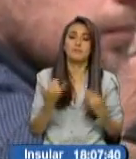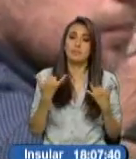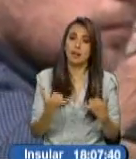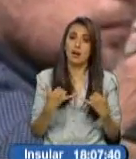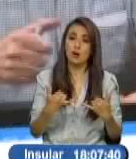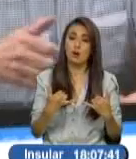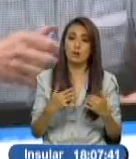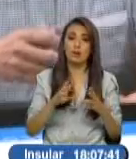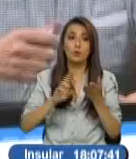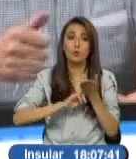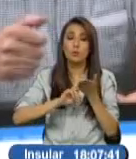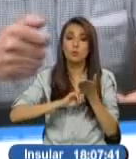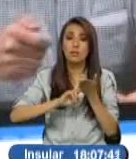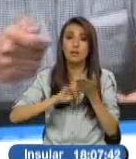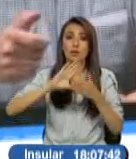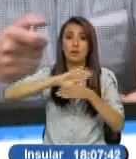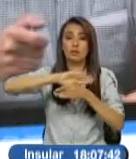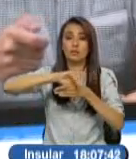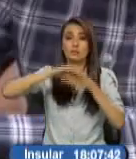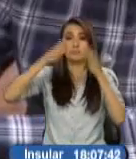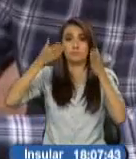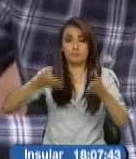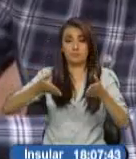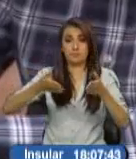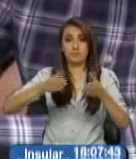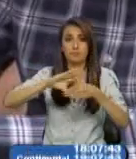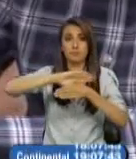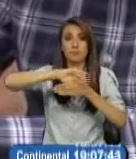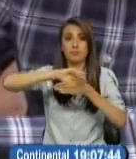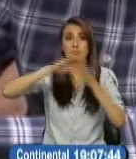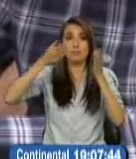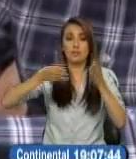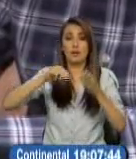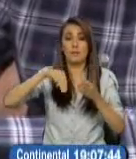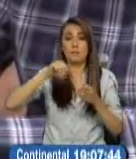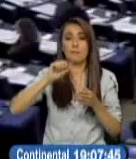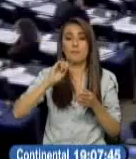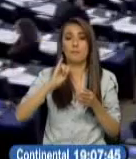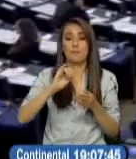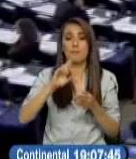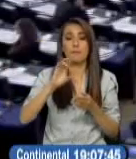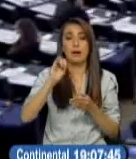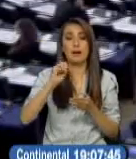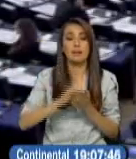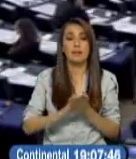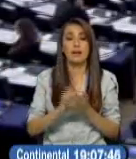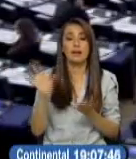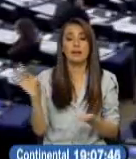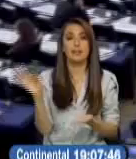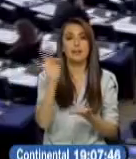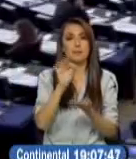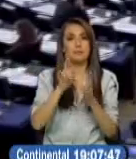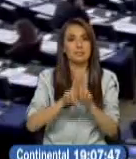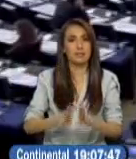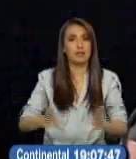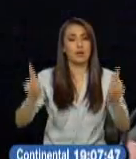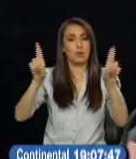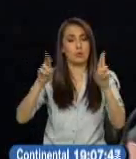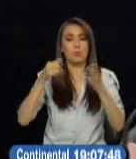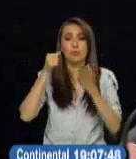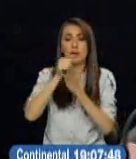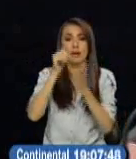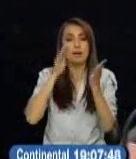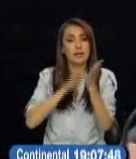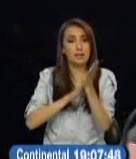prevista una reunión entre la canciller ecuatoriana María Fernanda Espinosa y representantes de la ONU para definir los ejes de la agenda